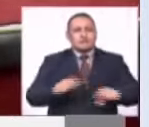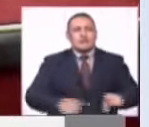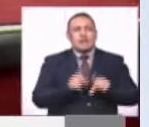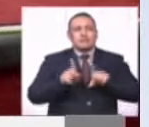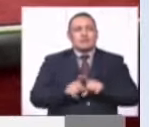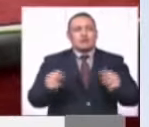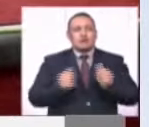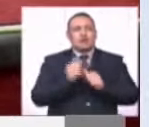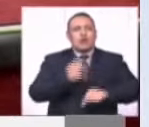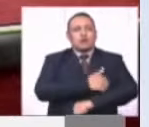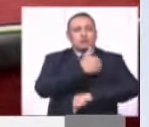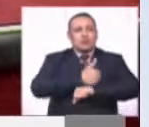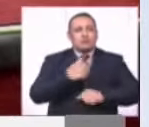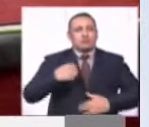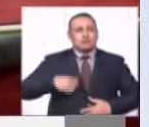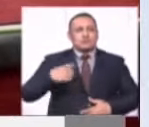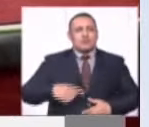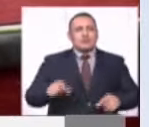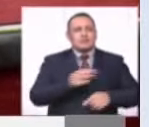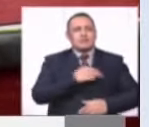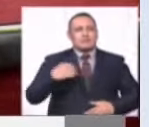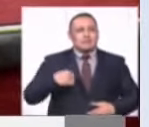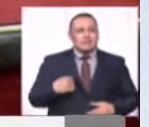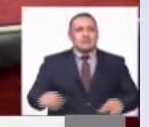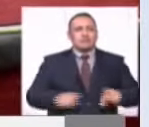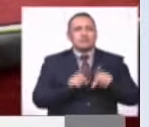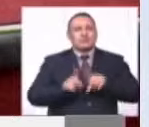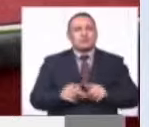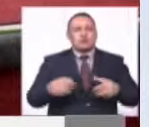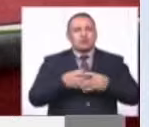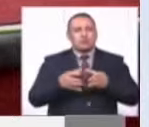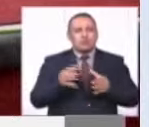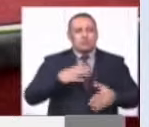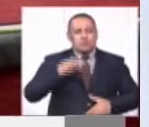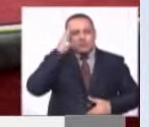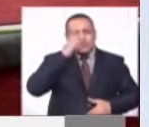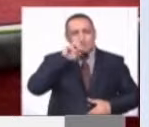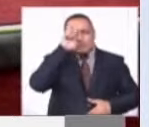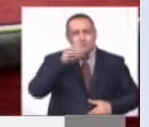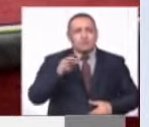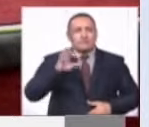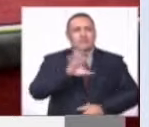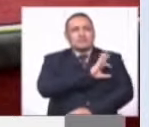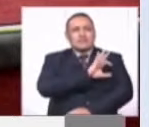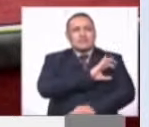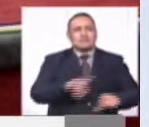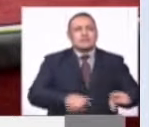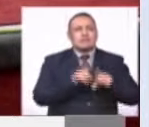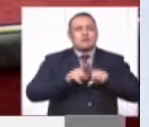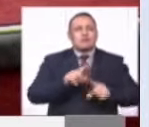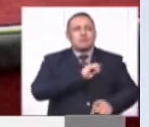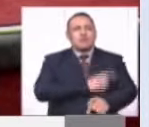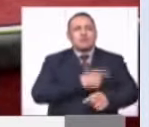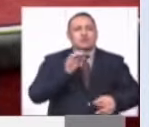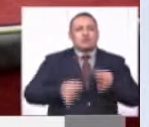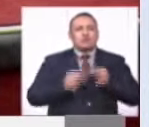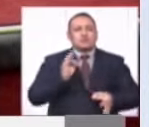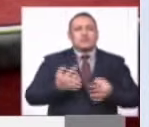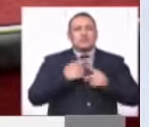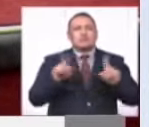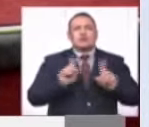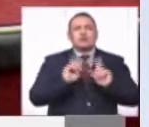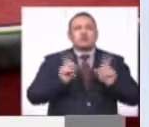tanto autoridades municipales, ministeriales, así como la Policía Nacional, Fiscalía y Poder Judicial.